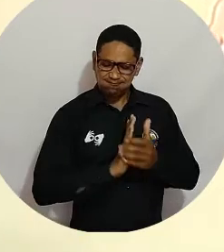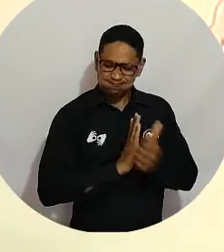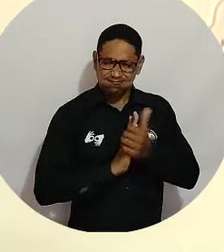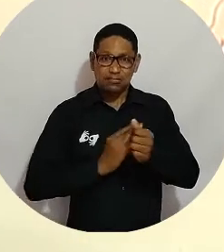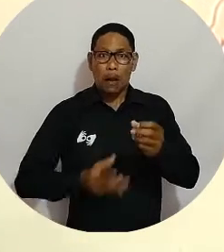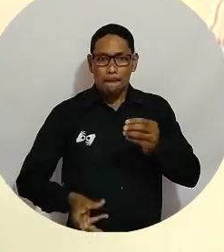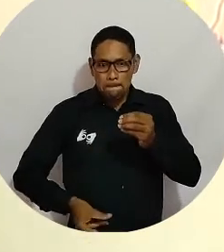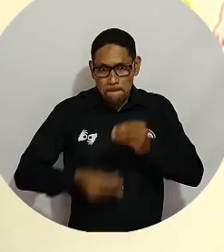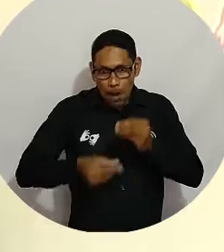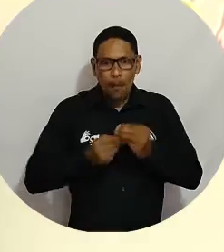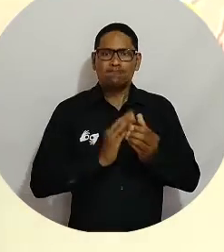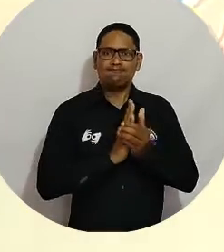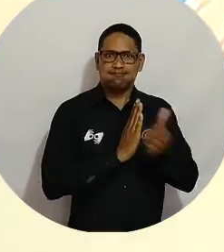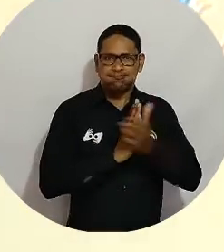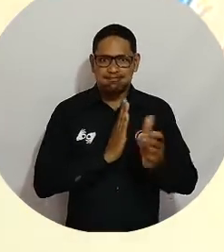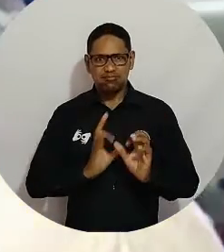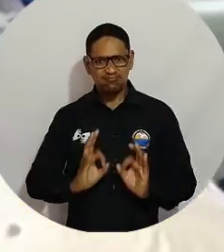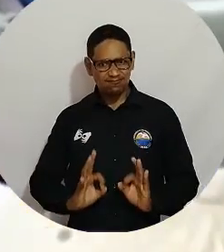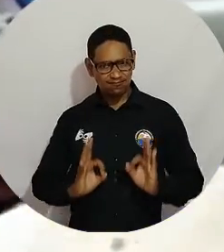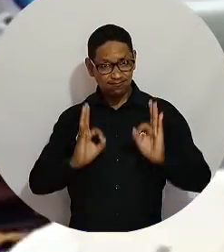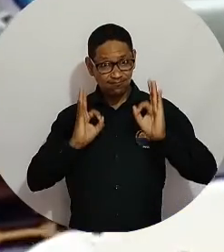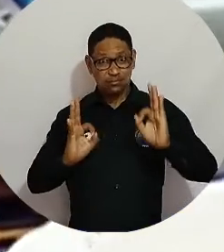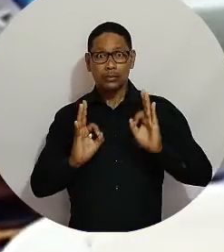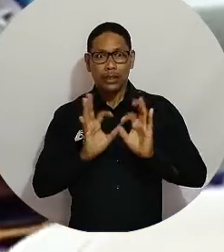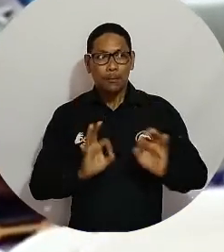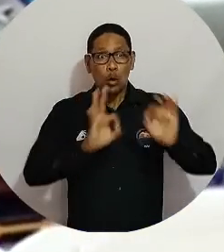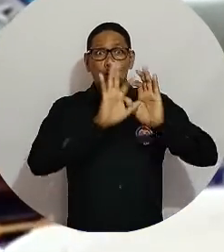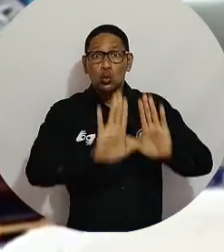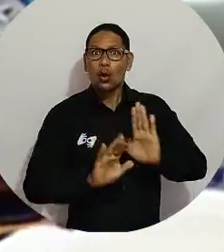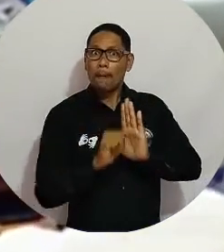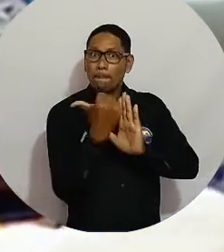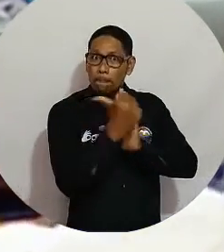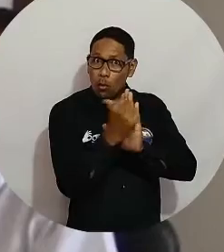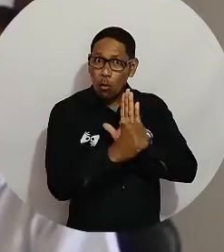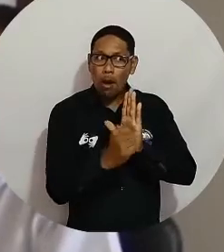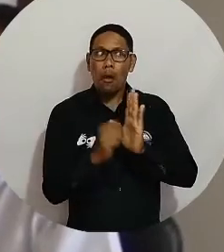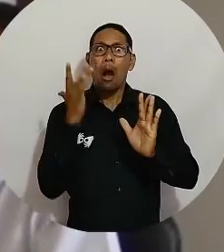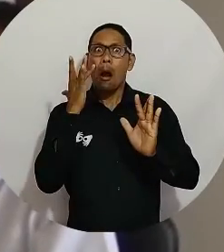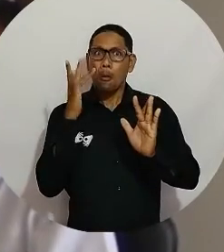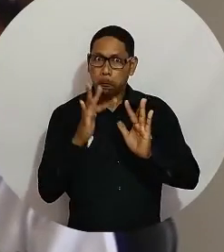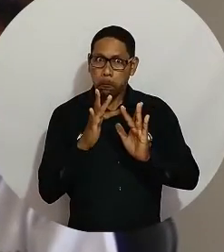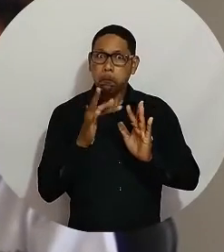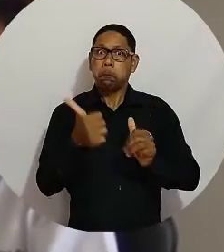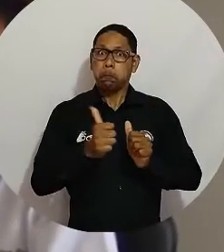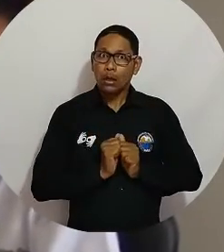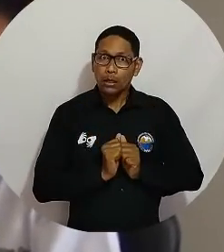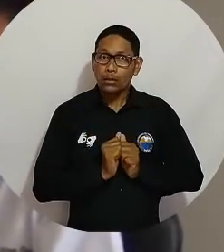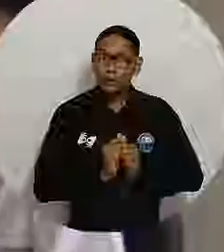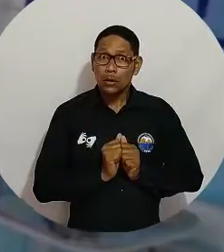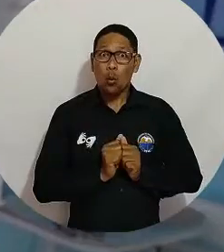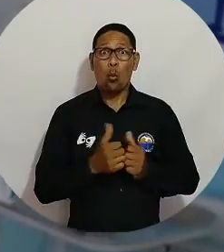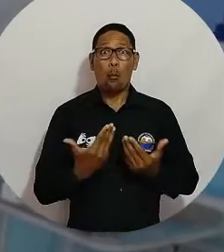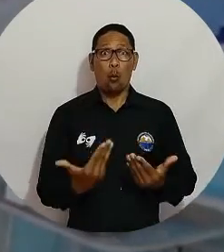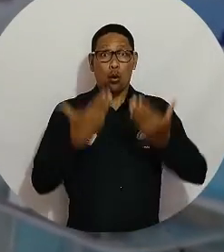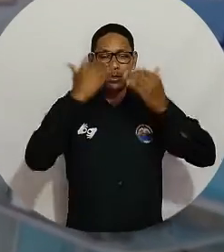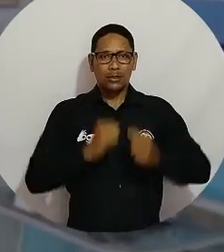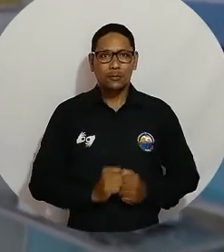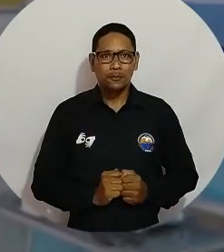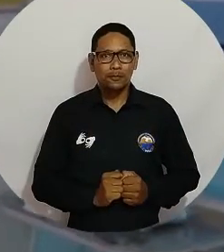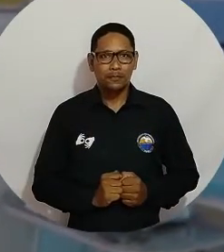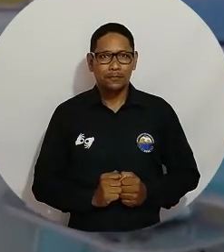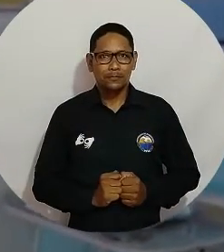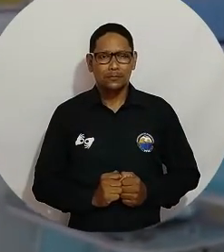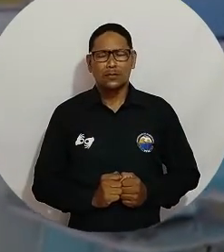mejores competencias, de más competencias, y en ese sentido me parece que el programa es muy pertinente y será claramente